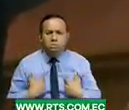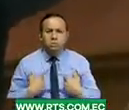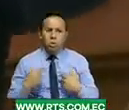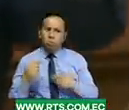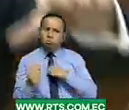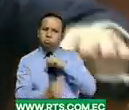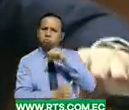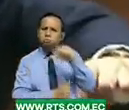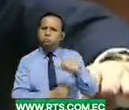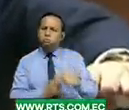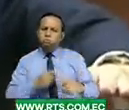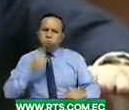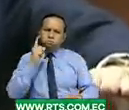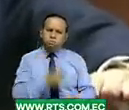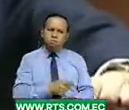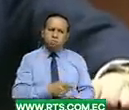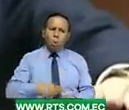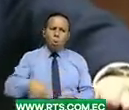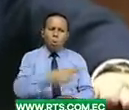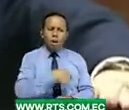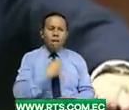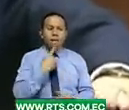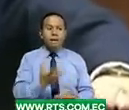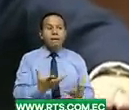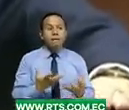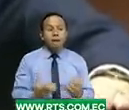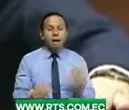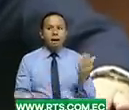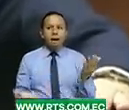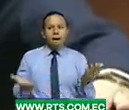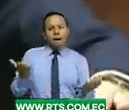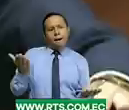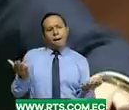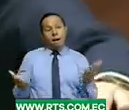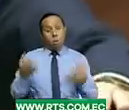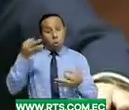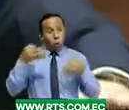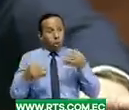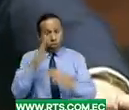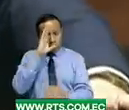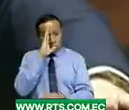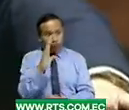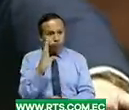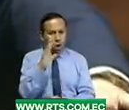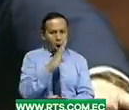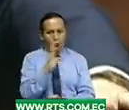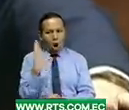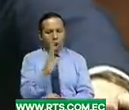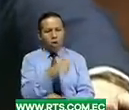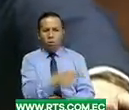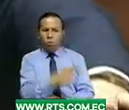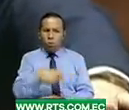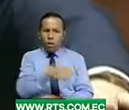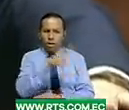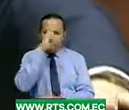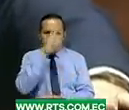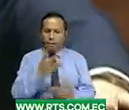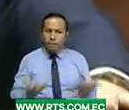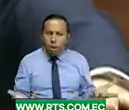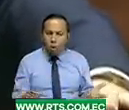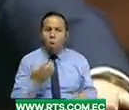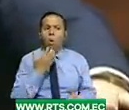acuso de pretender inclinar la balanza de la justicia ante